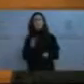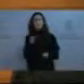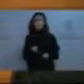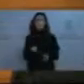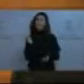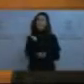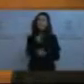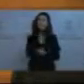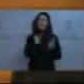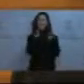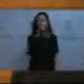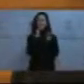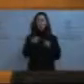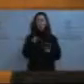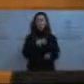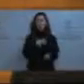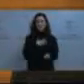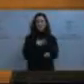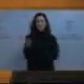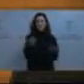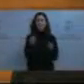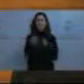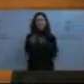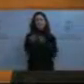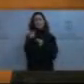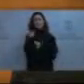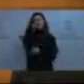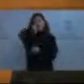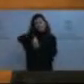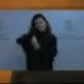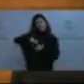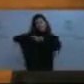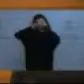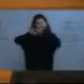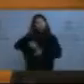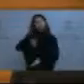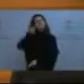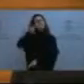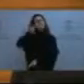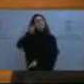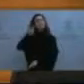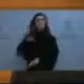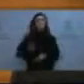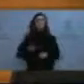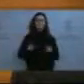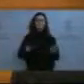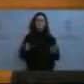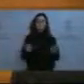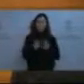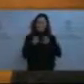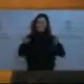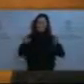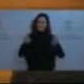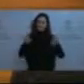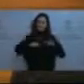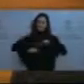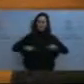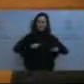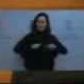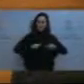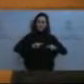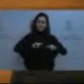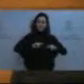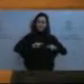grupo parlamentario es una auditoría interna de la sociedad, de lo que hizo la dirección de la